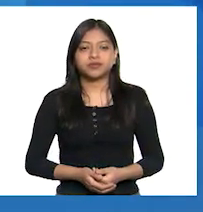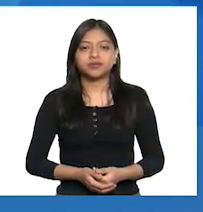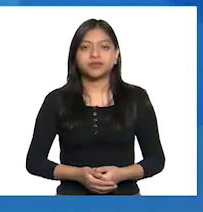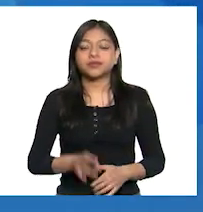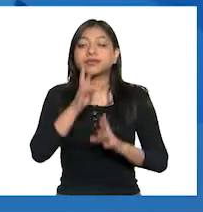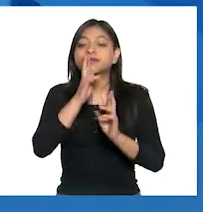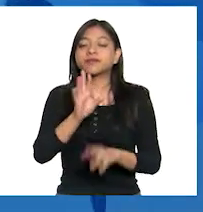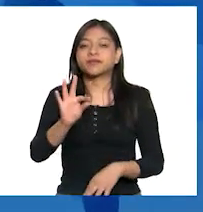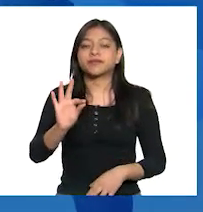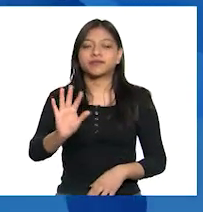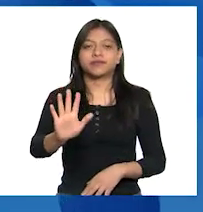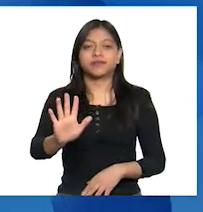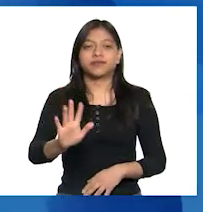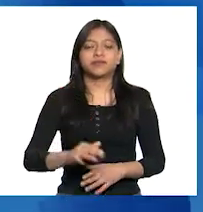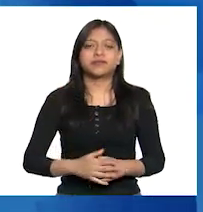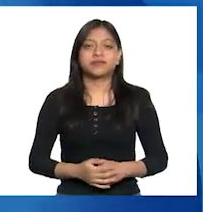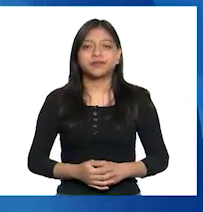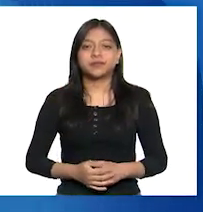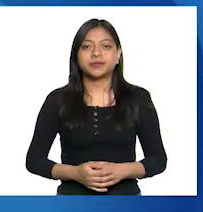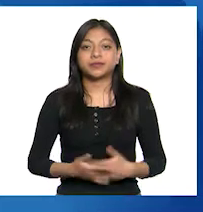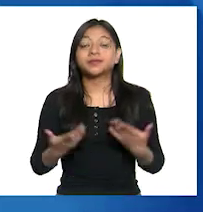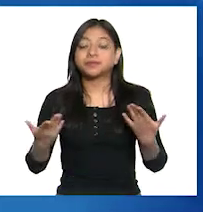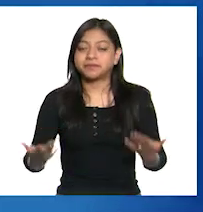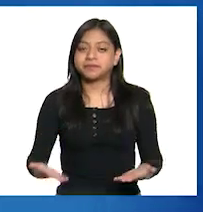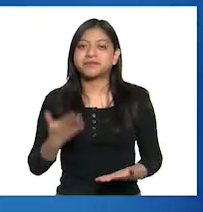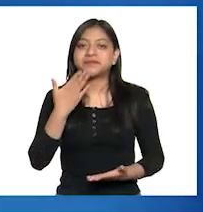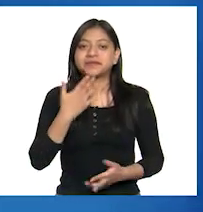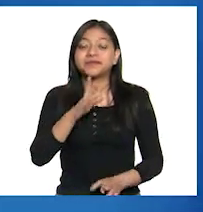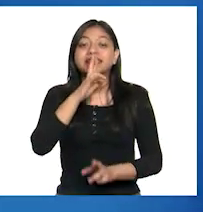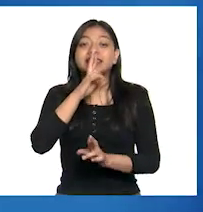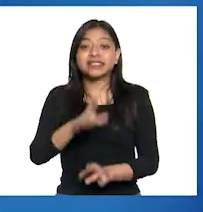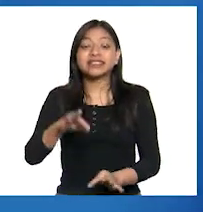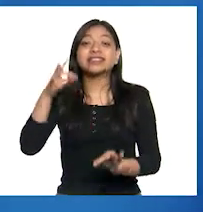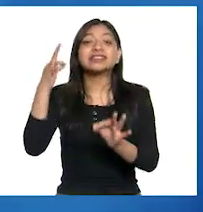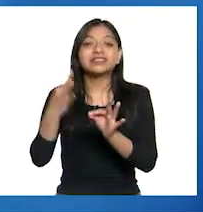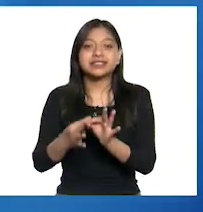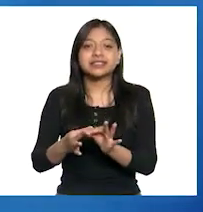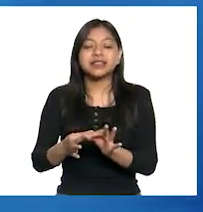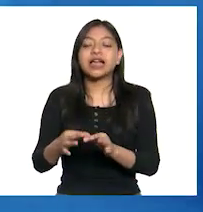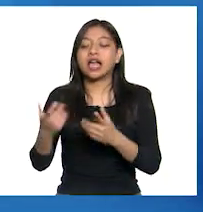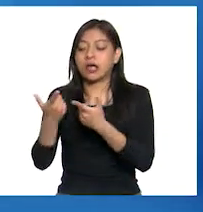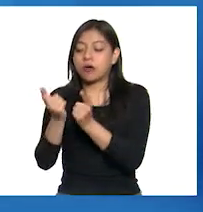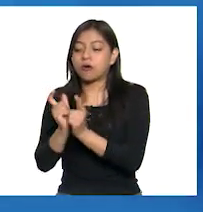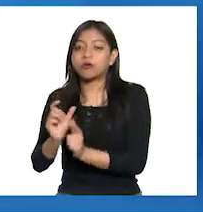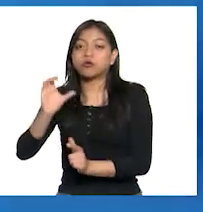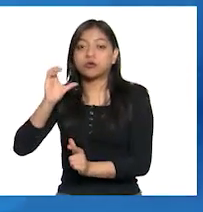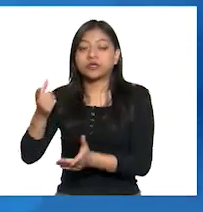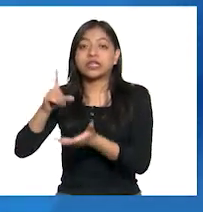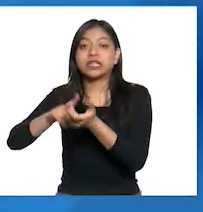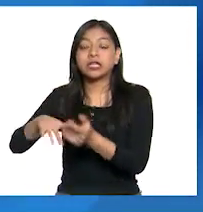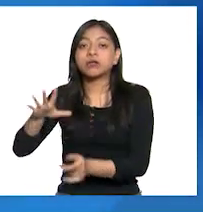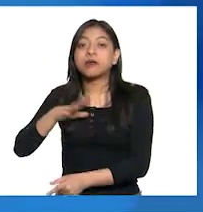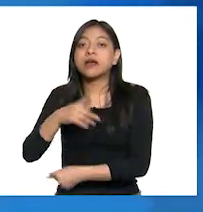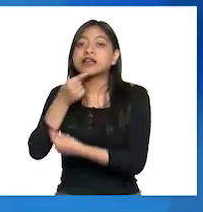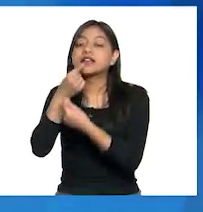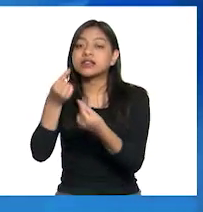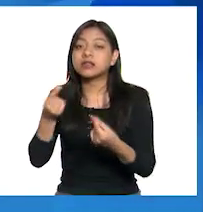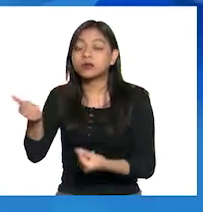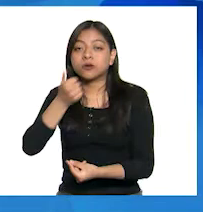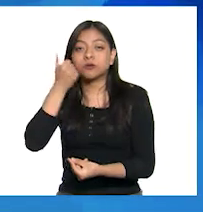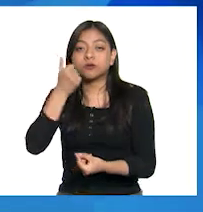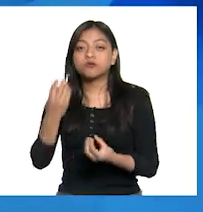quedan 45. Entonces, el resultado es que en el grupo C tenemos 45 alumnas y